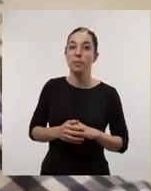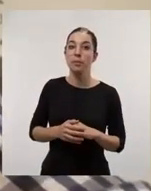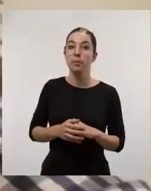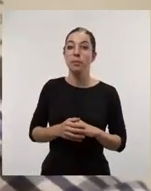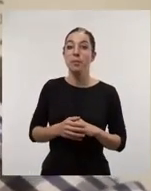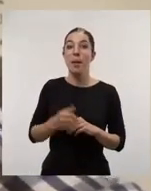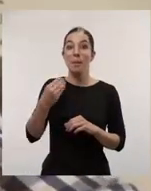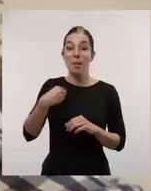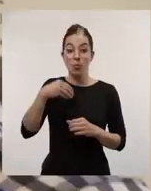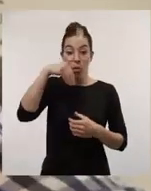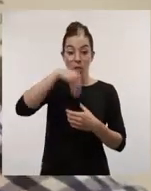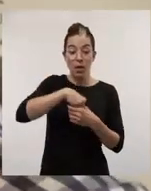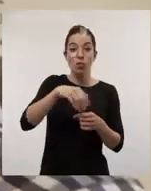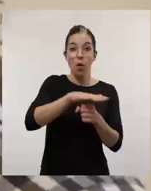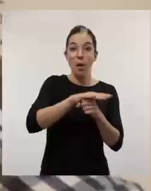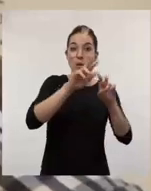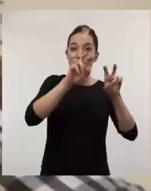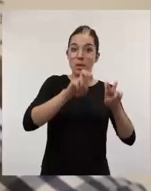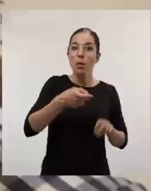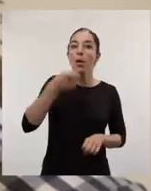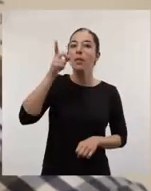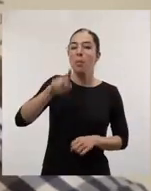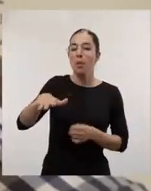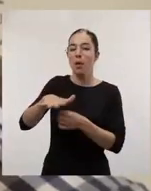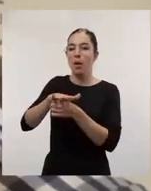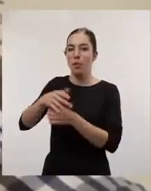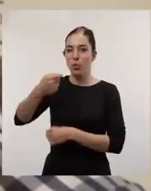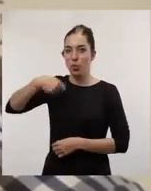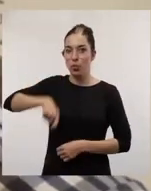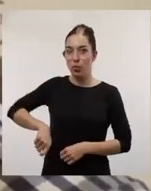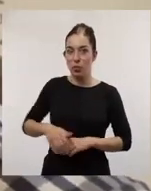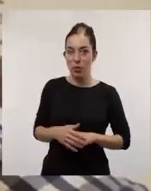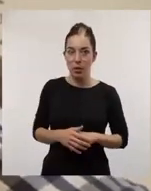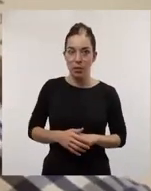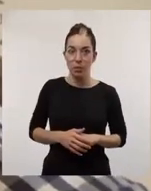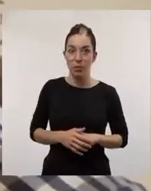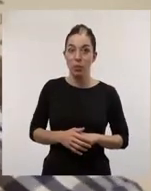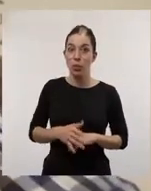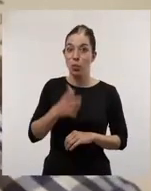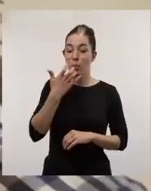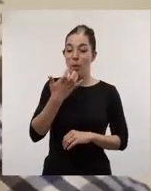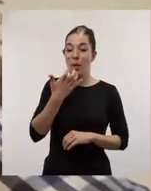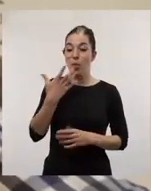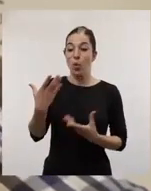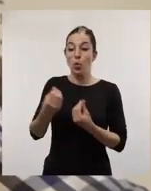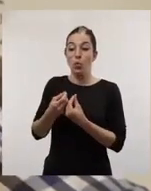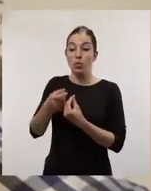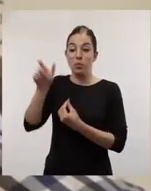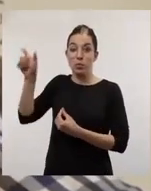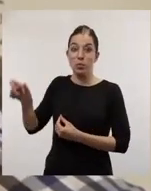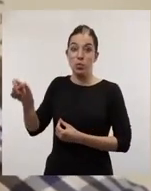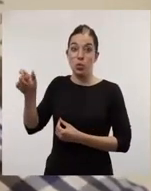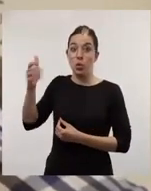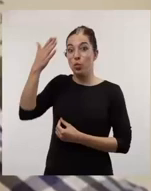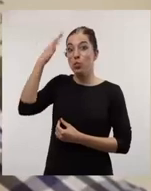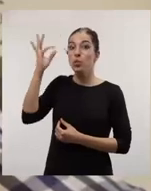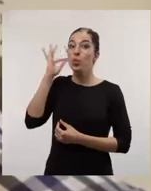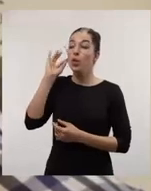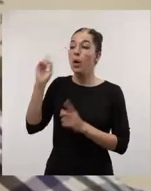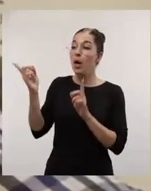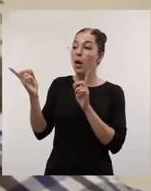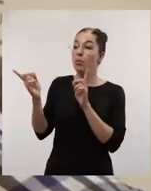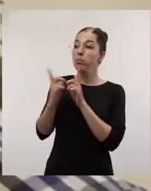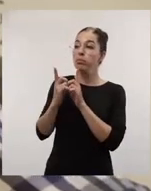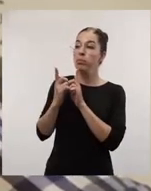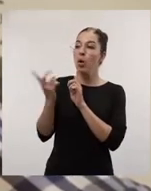en el ámbito investigador pero también en el ámbito profesional ya que con mi tutora lo que hemos establecido es un plan